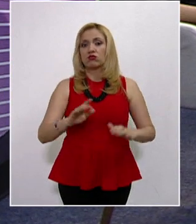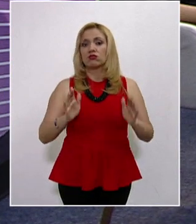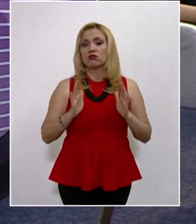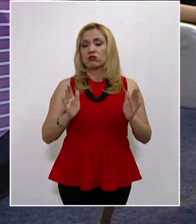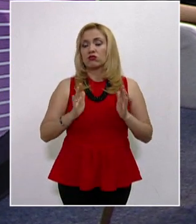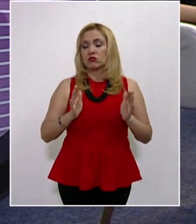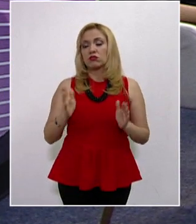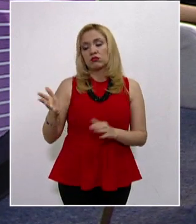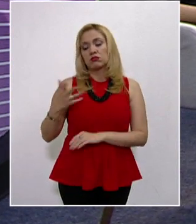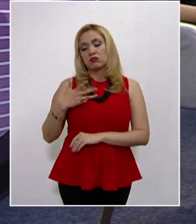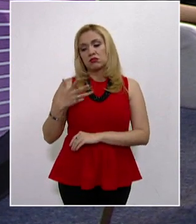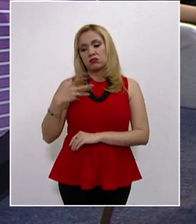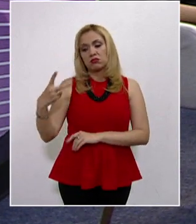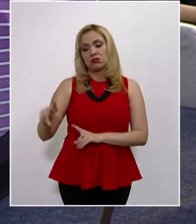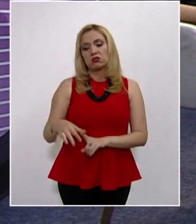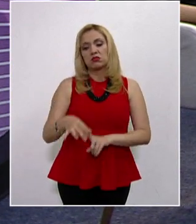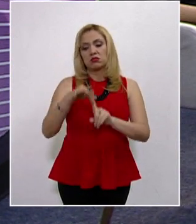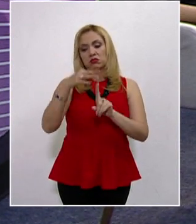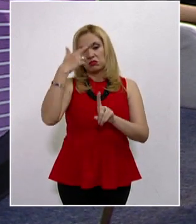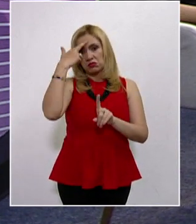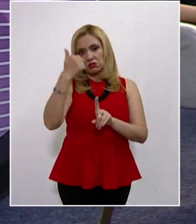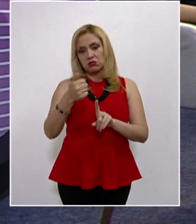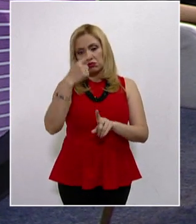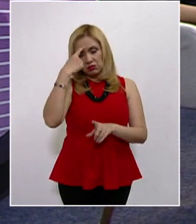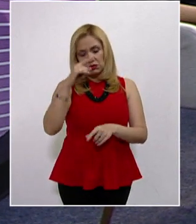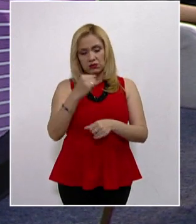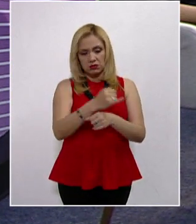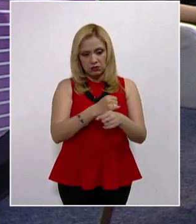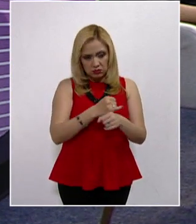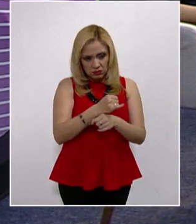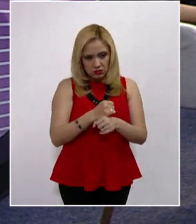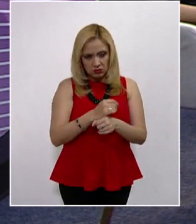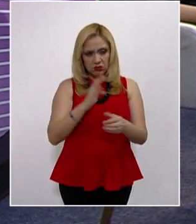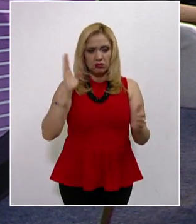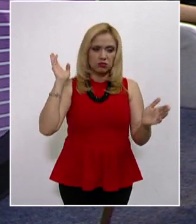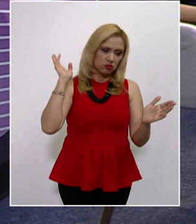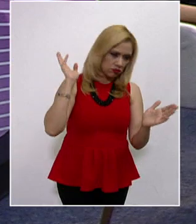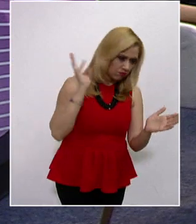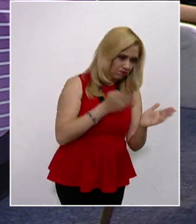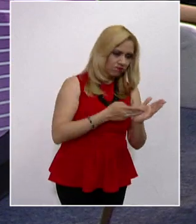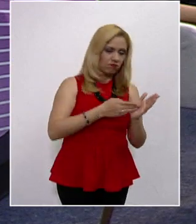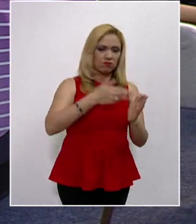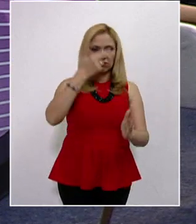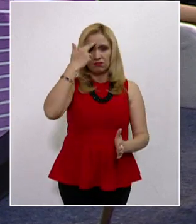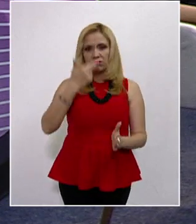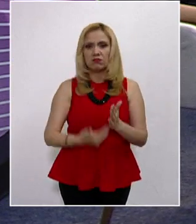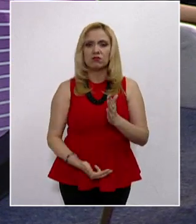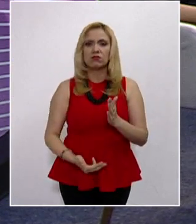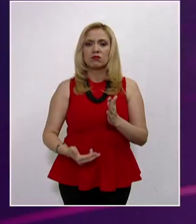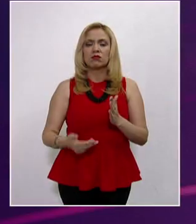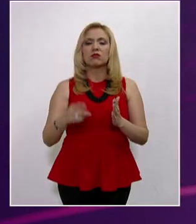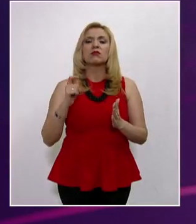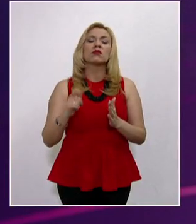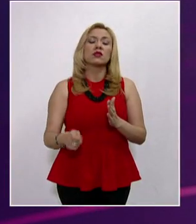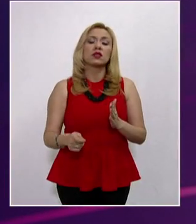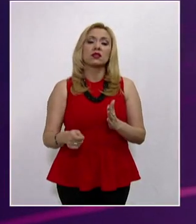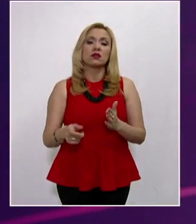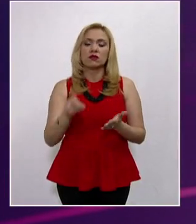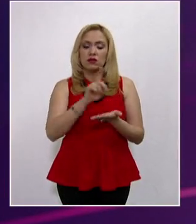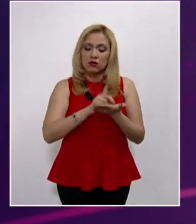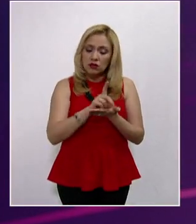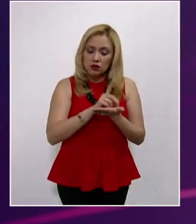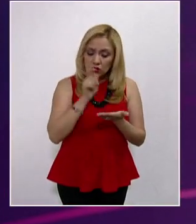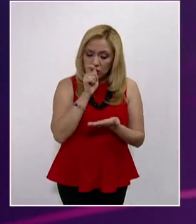tienen evidentes razones para querer investigar y sancionar un delito en que involucraba tráfico